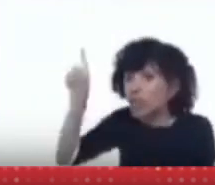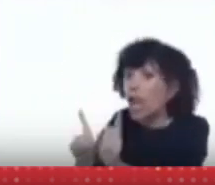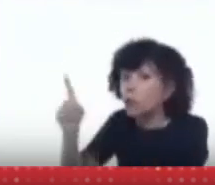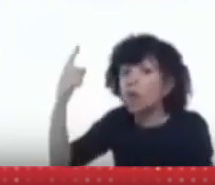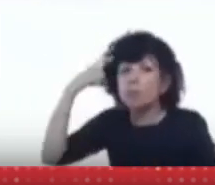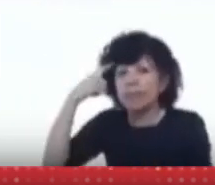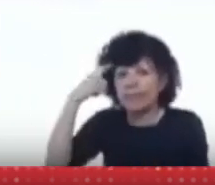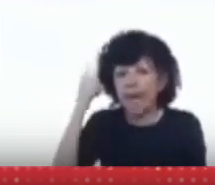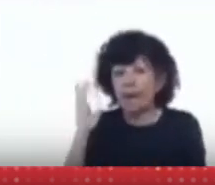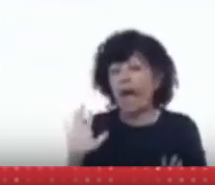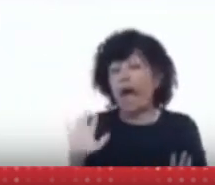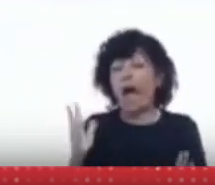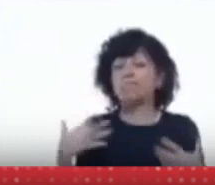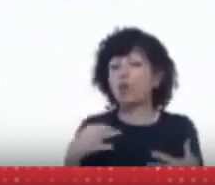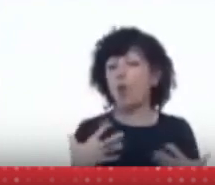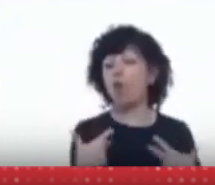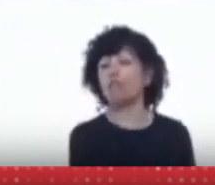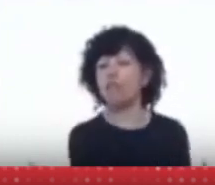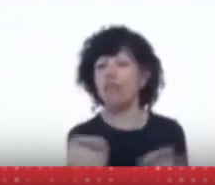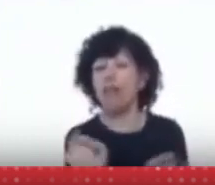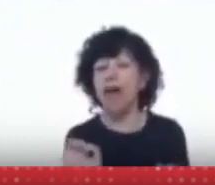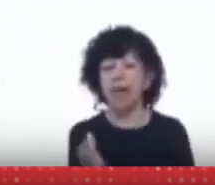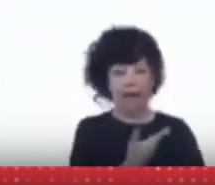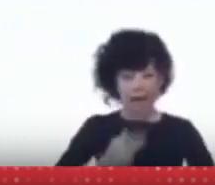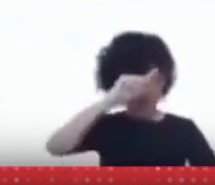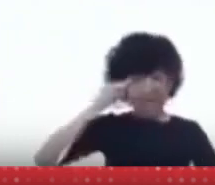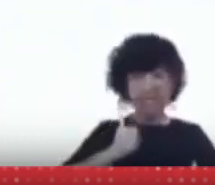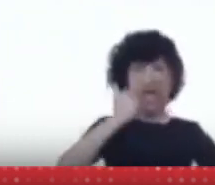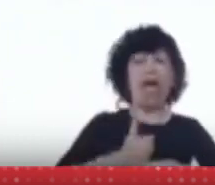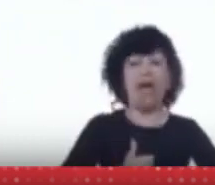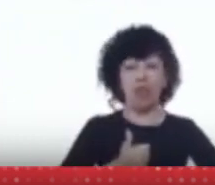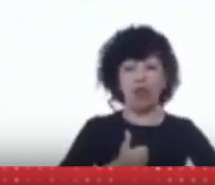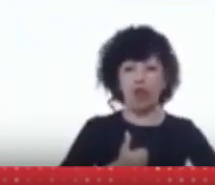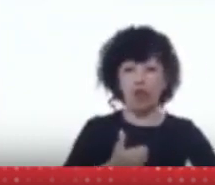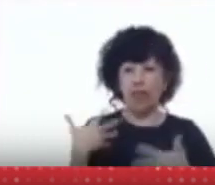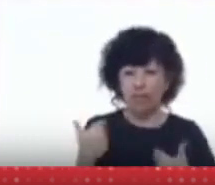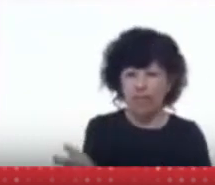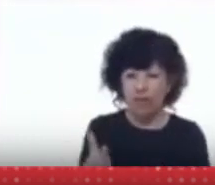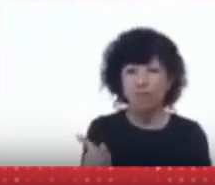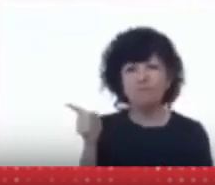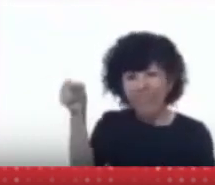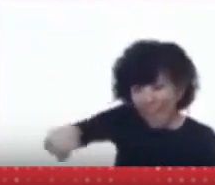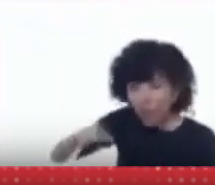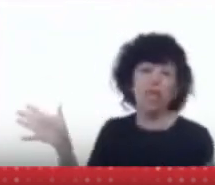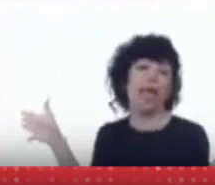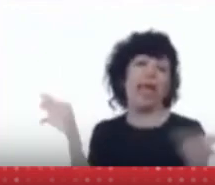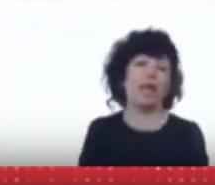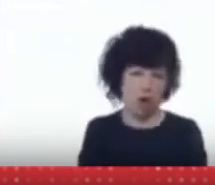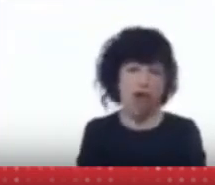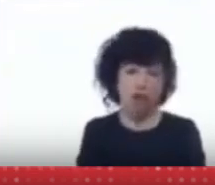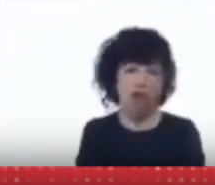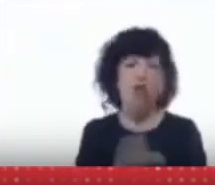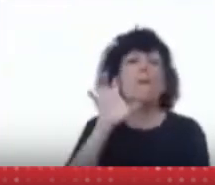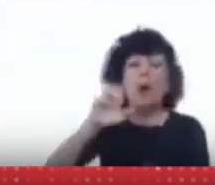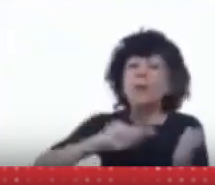había resuelto no defender un Estado presente, se equivocan. En la provincia de Buenos Aires, la